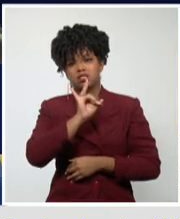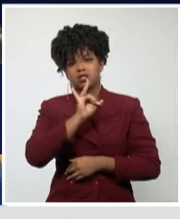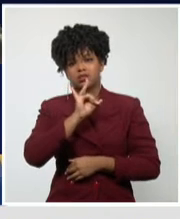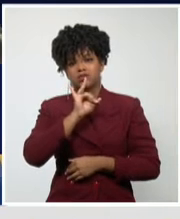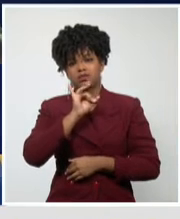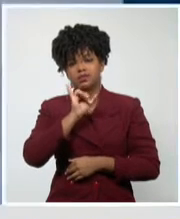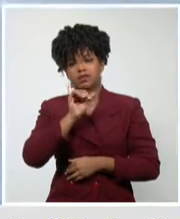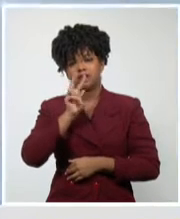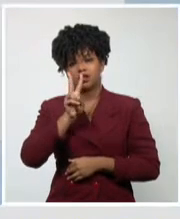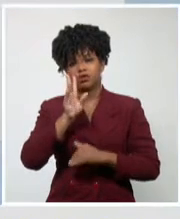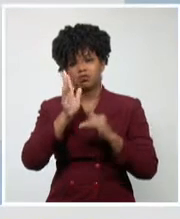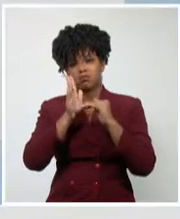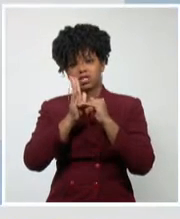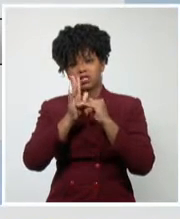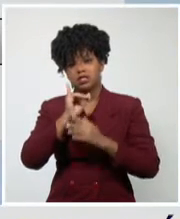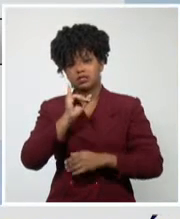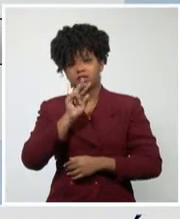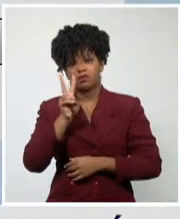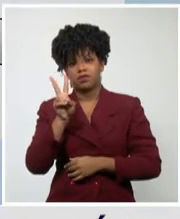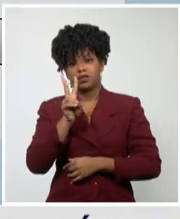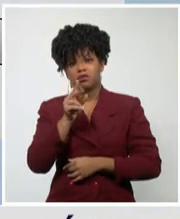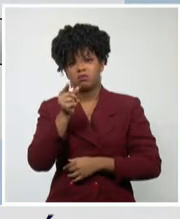1.772.622 casos confirmados,